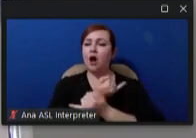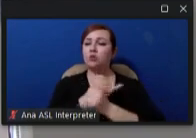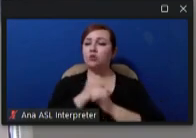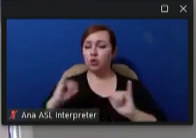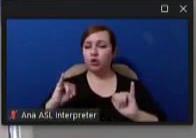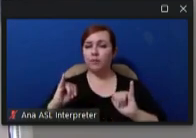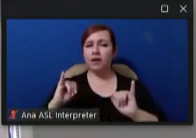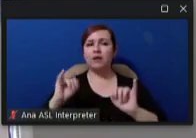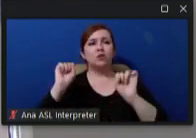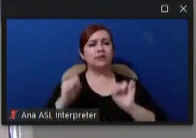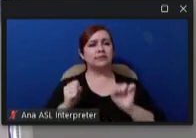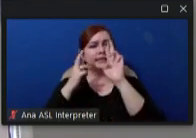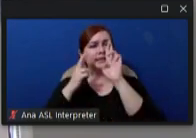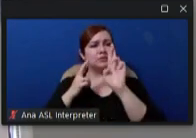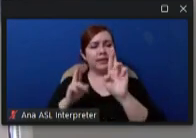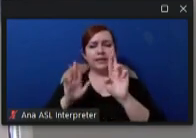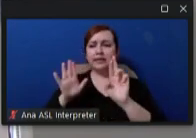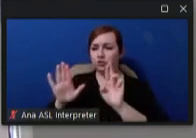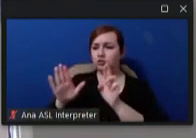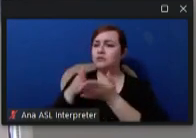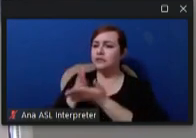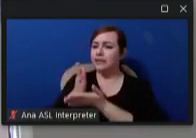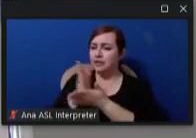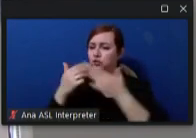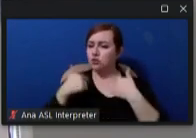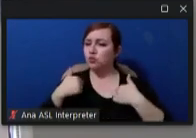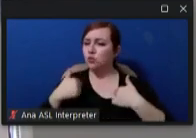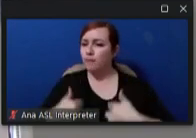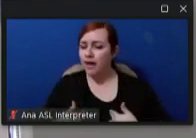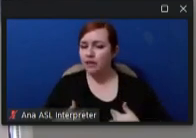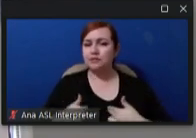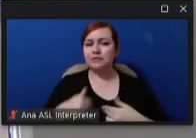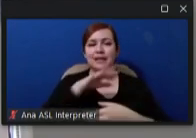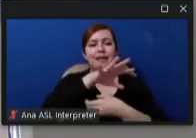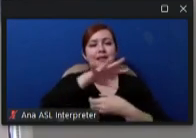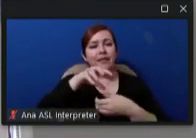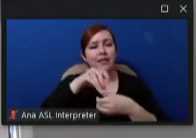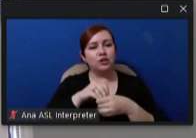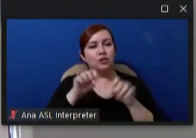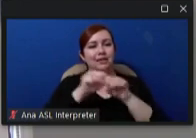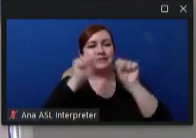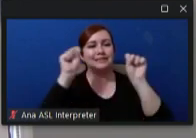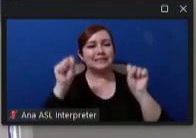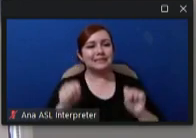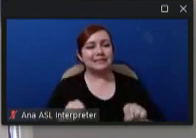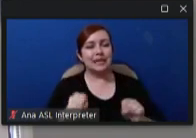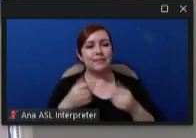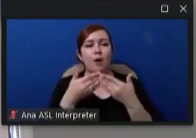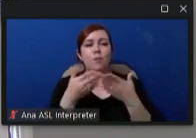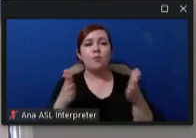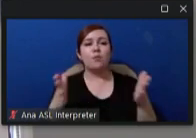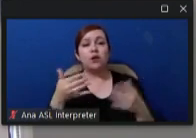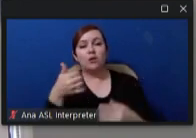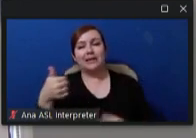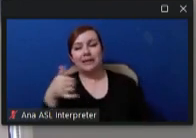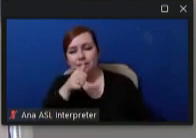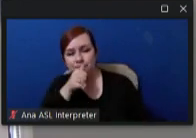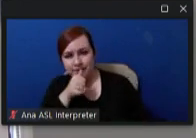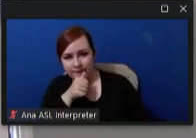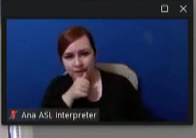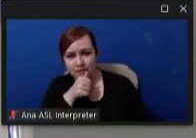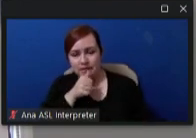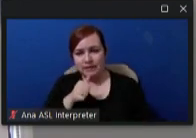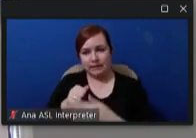promuevan sus derechos humanos en el sistema de salud público y privado. La criminalización de las mujeres y